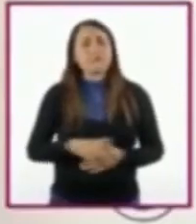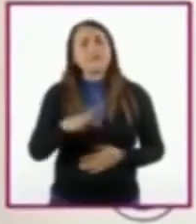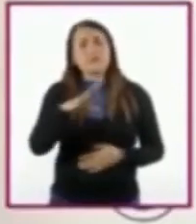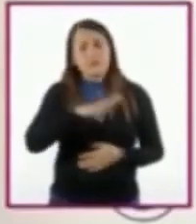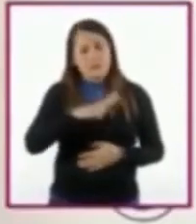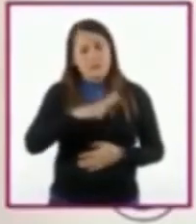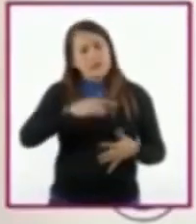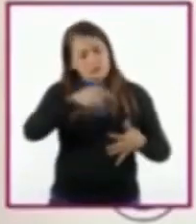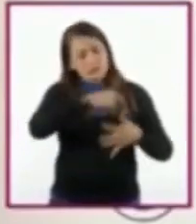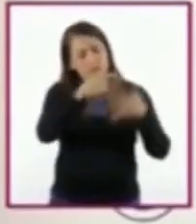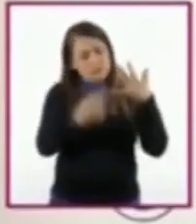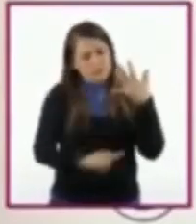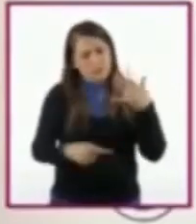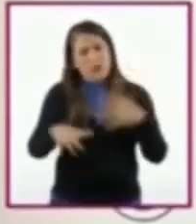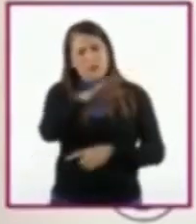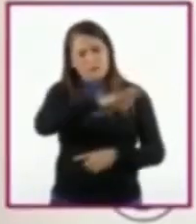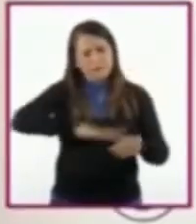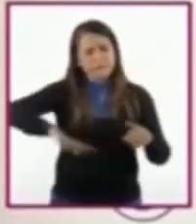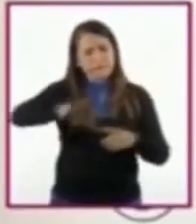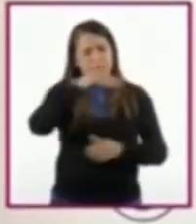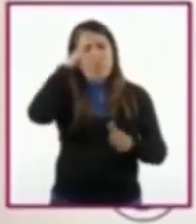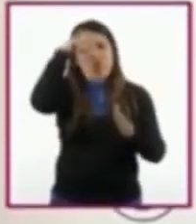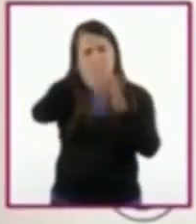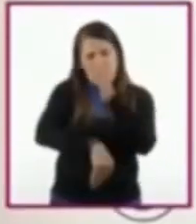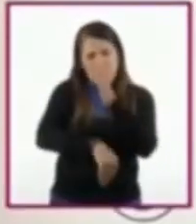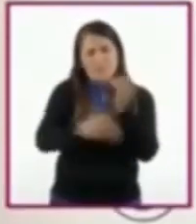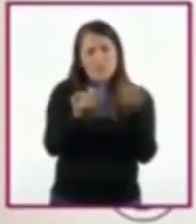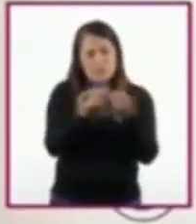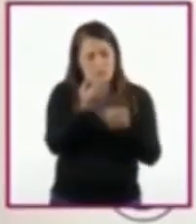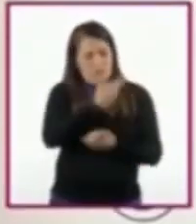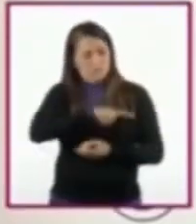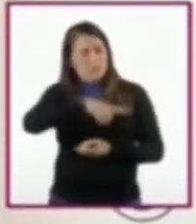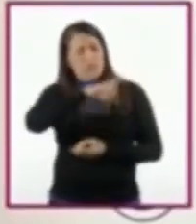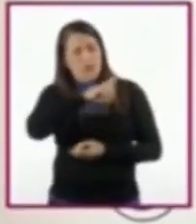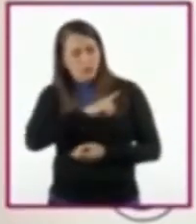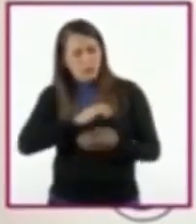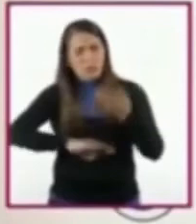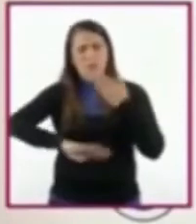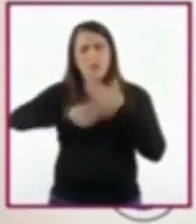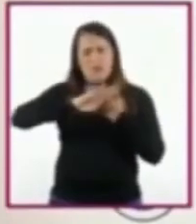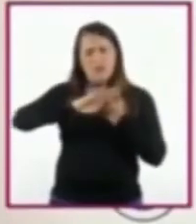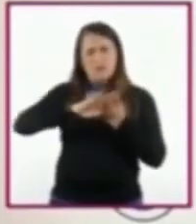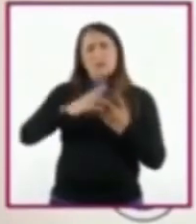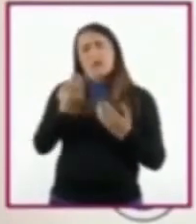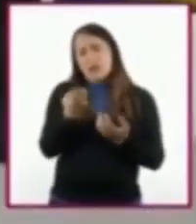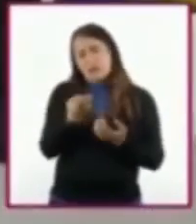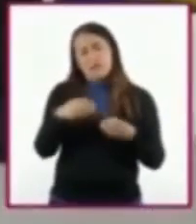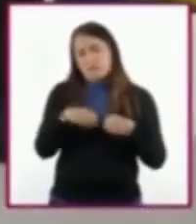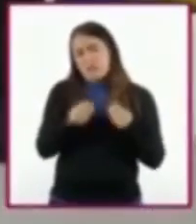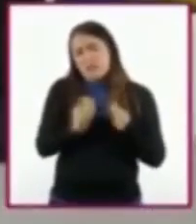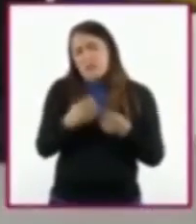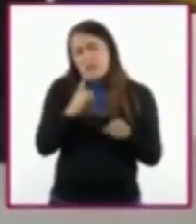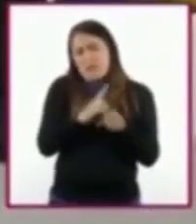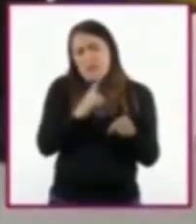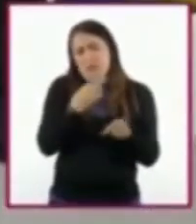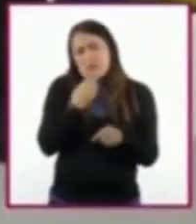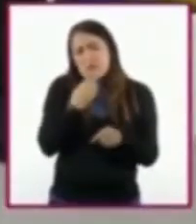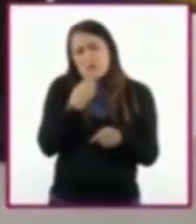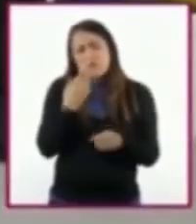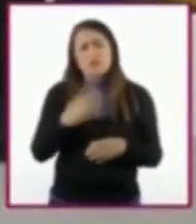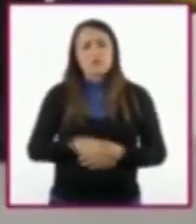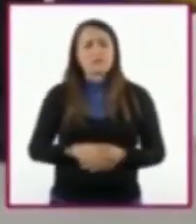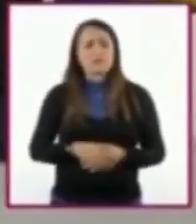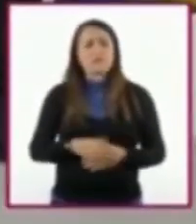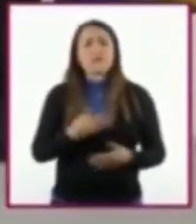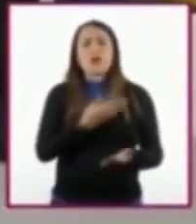que afectan al medio ambiente y nuestra salud, que sin darnos cuenta lo usamos en nuestra vida diaria. Vamos a ver el